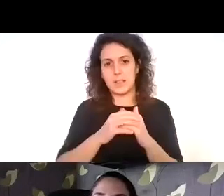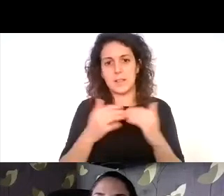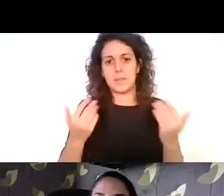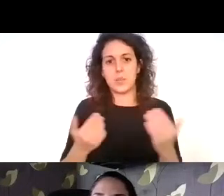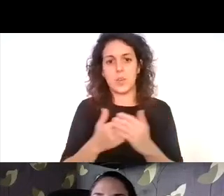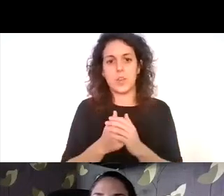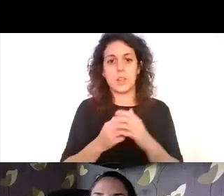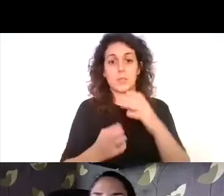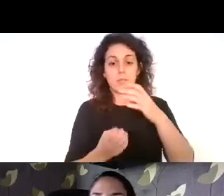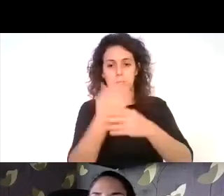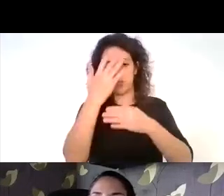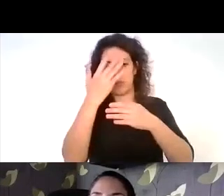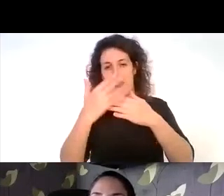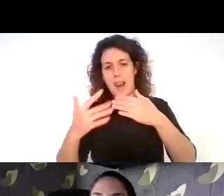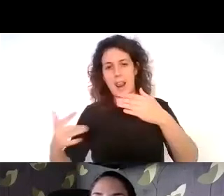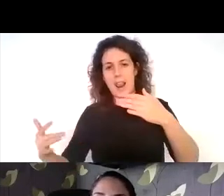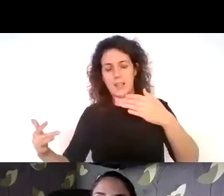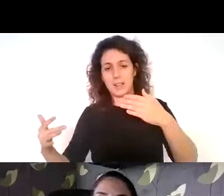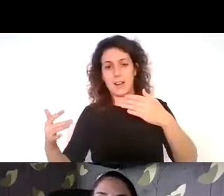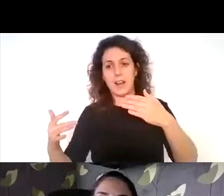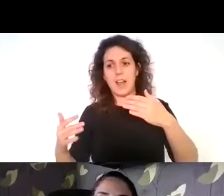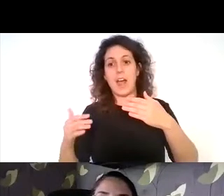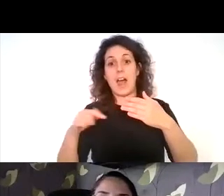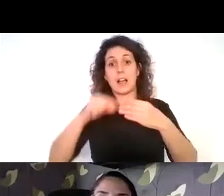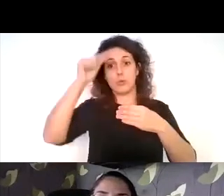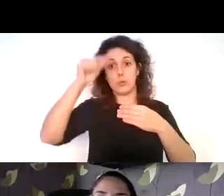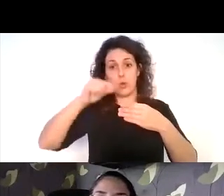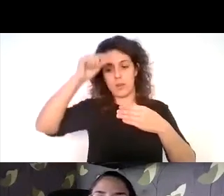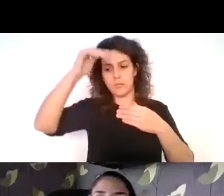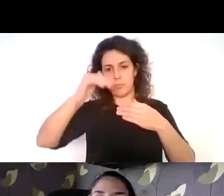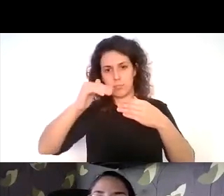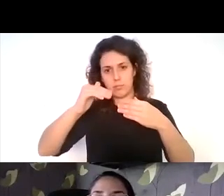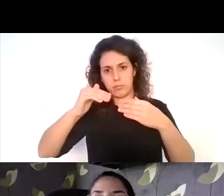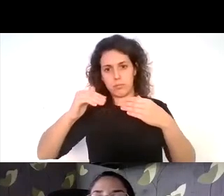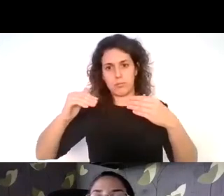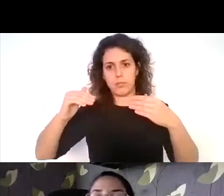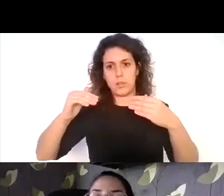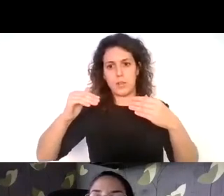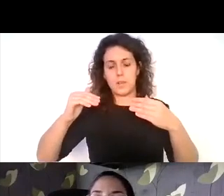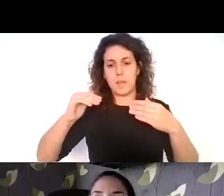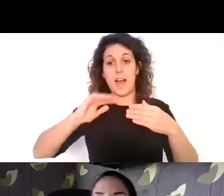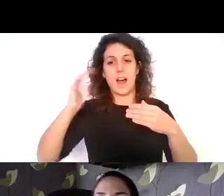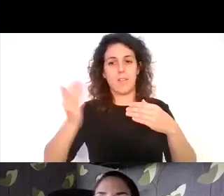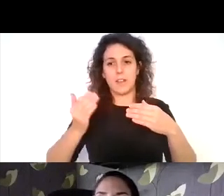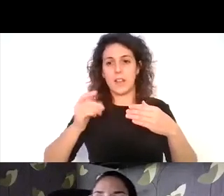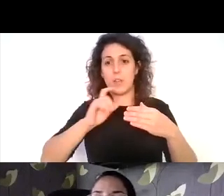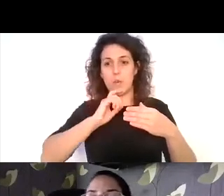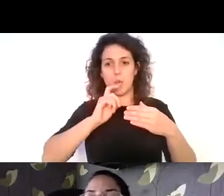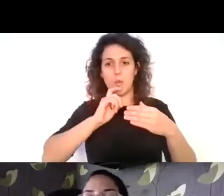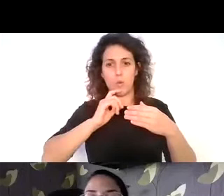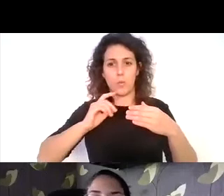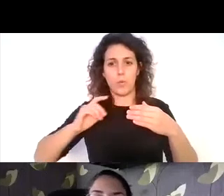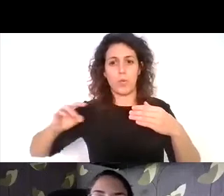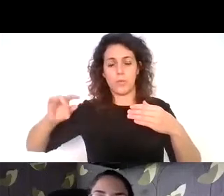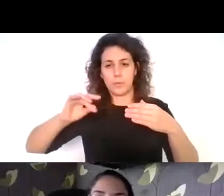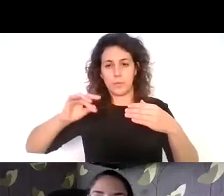una erupción lateral que redujo su altura hasta los valores actuales y provocando un inmenso alud con lodo y escombros del cual